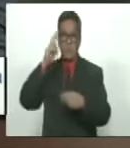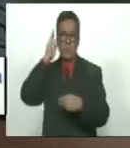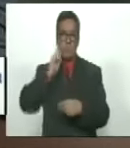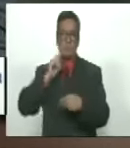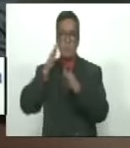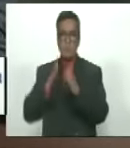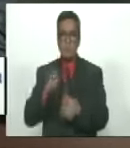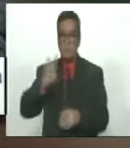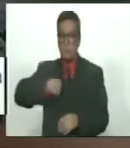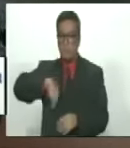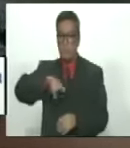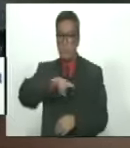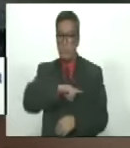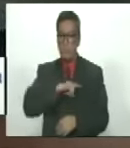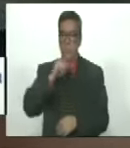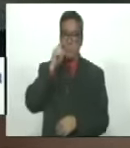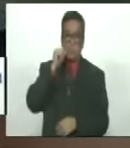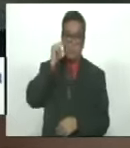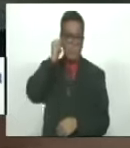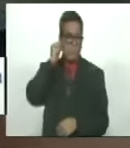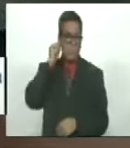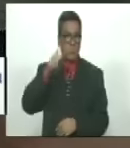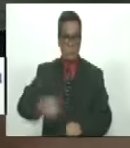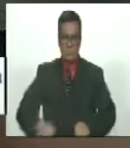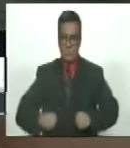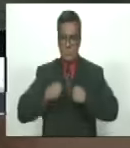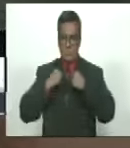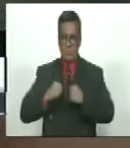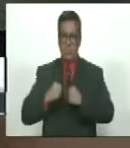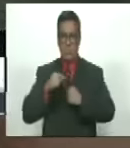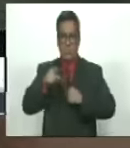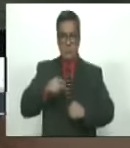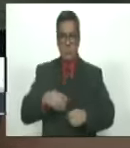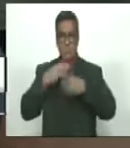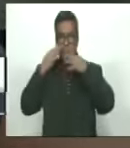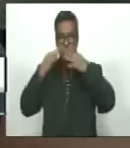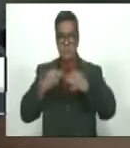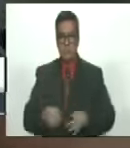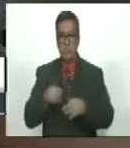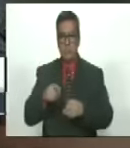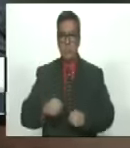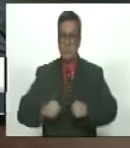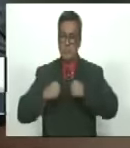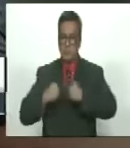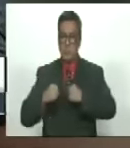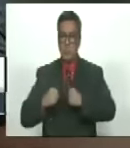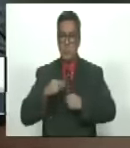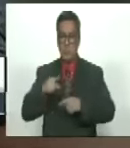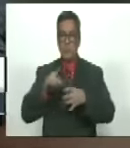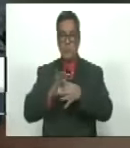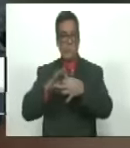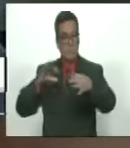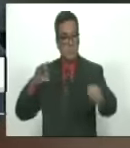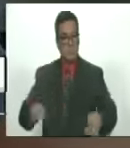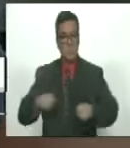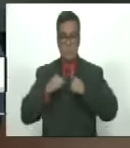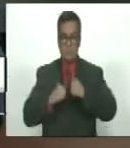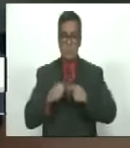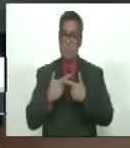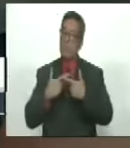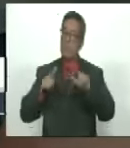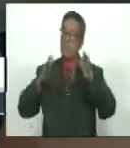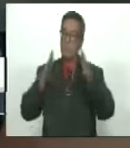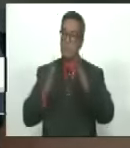Bolivariana, nosotros y nosotras, firmes en nuestra convicción, firmes en nuestra independencia y firmes en